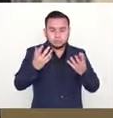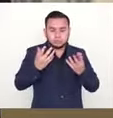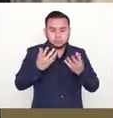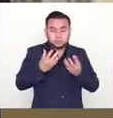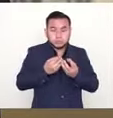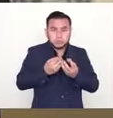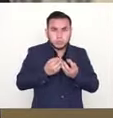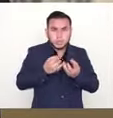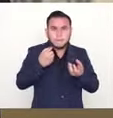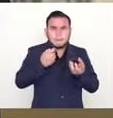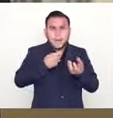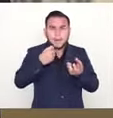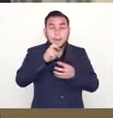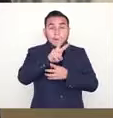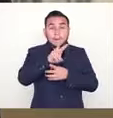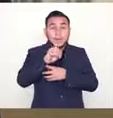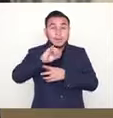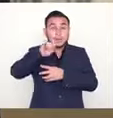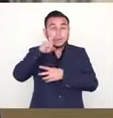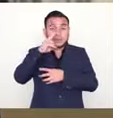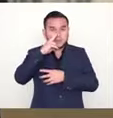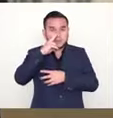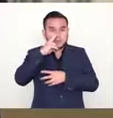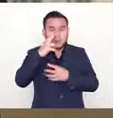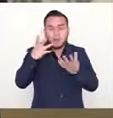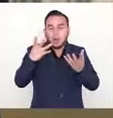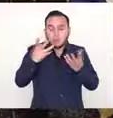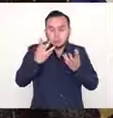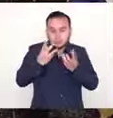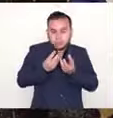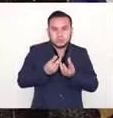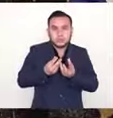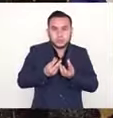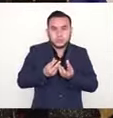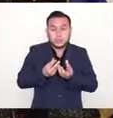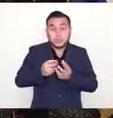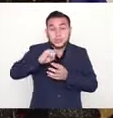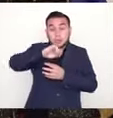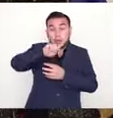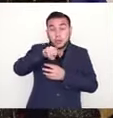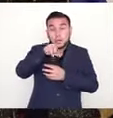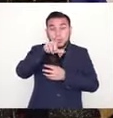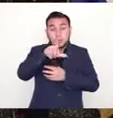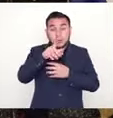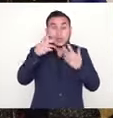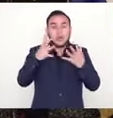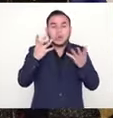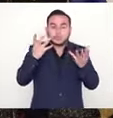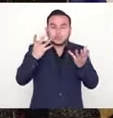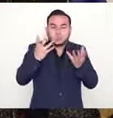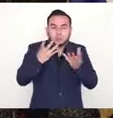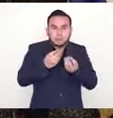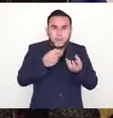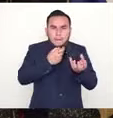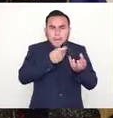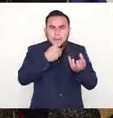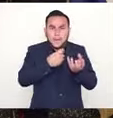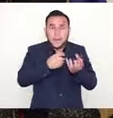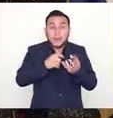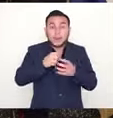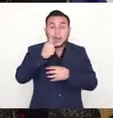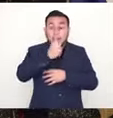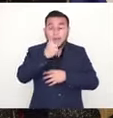puesta el plan control territorial el 20 de junio del año pasado a 20 días de este gobierno en julio ya tenemos una reducción significativa y en agosto